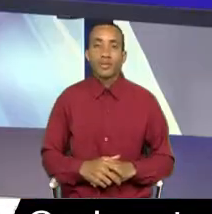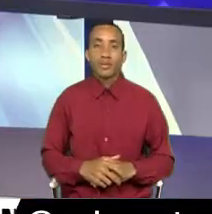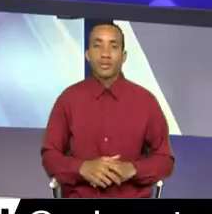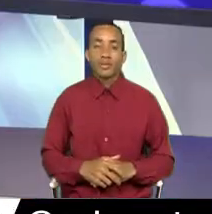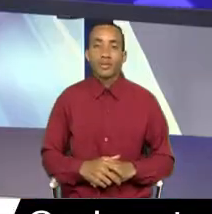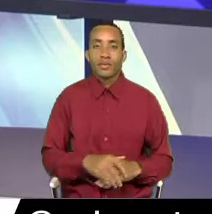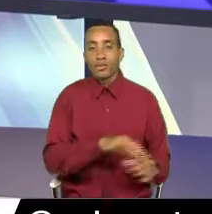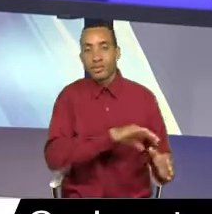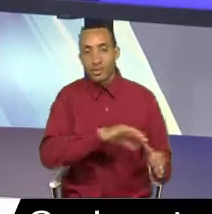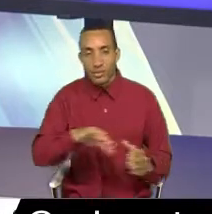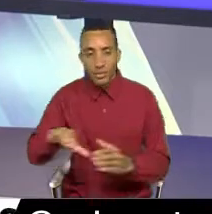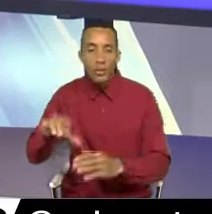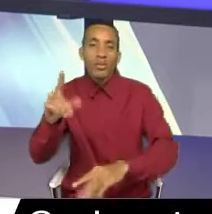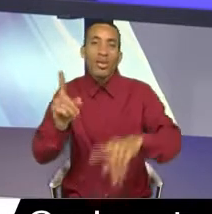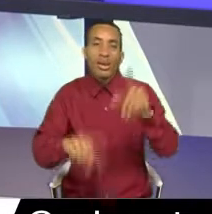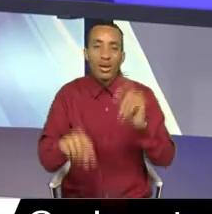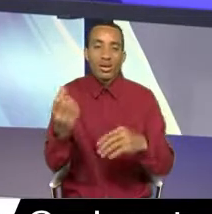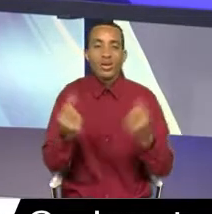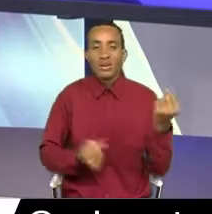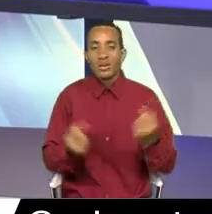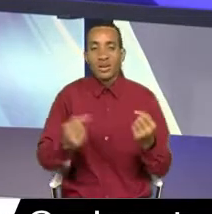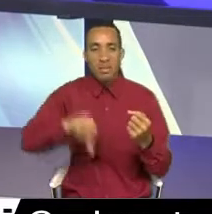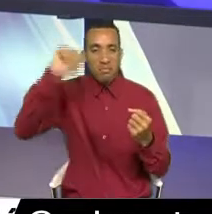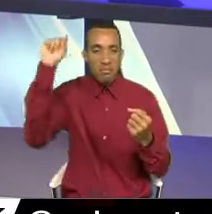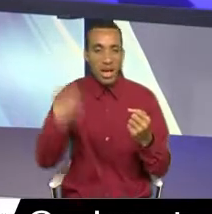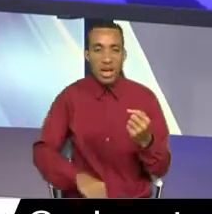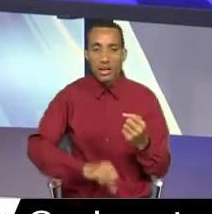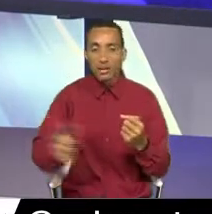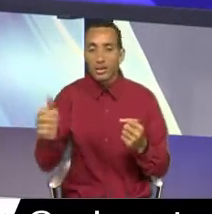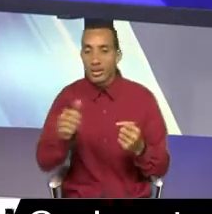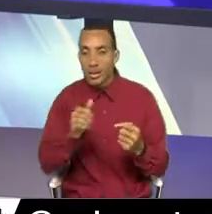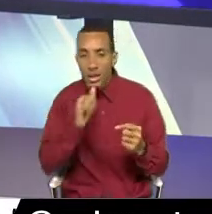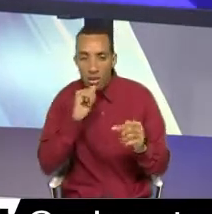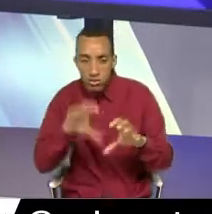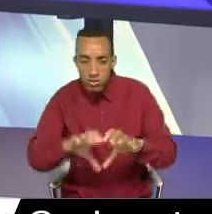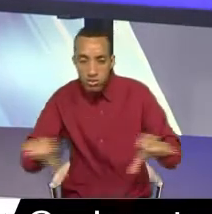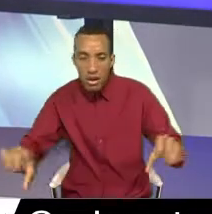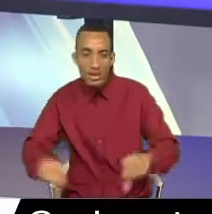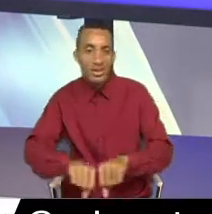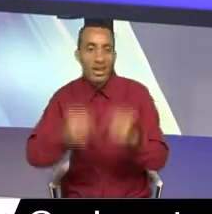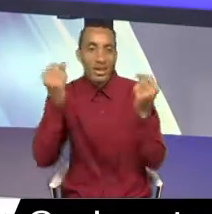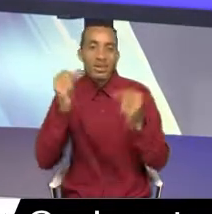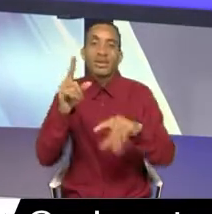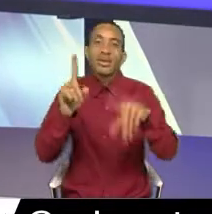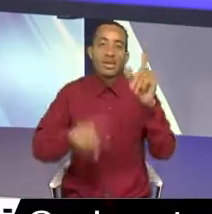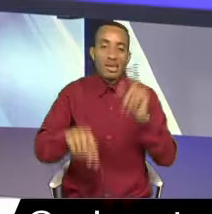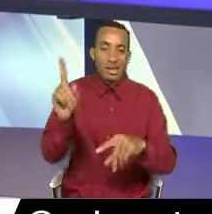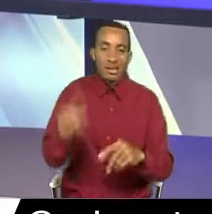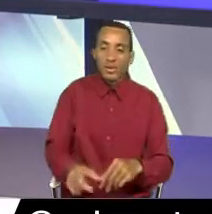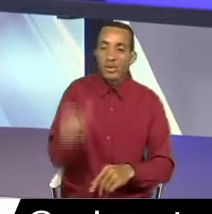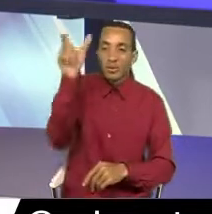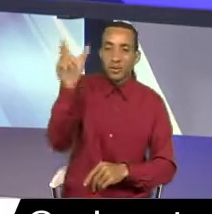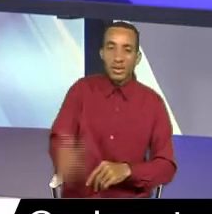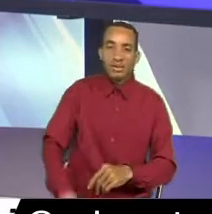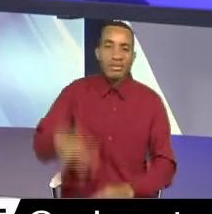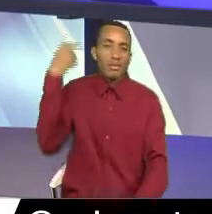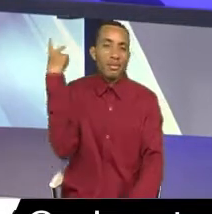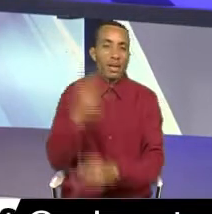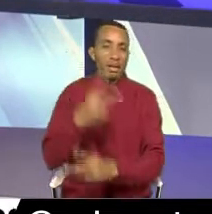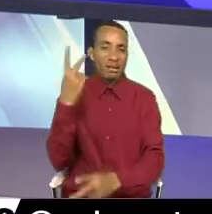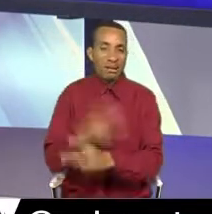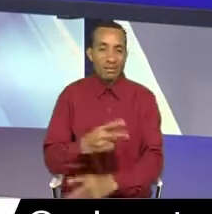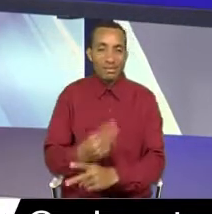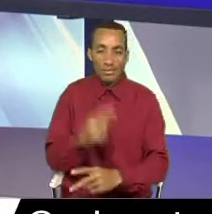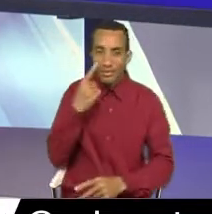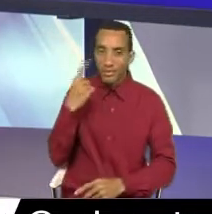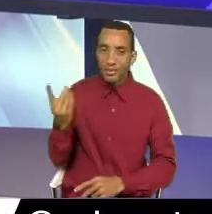Conductores irresponsables, daños en tuberías y ciudadanos que exponen su vida son algunas de las denuncias de nuestro reportero